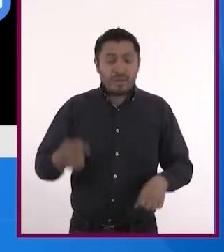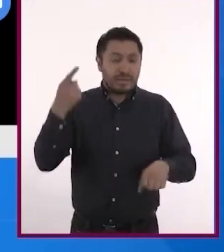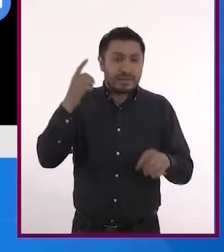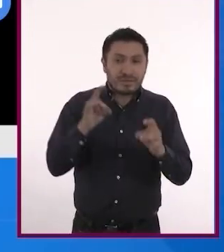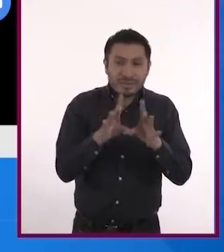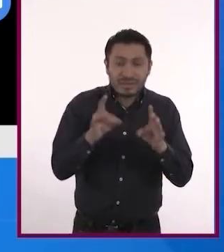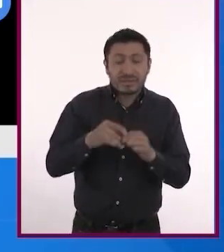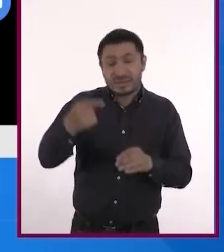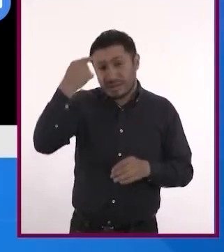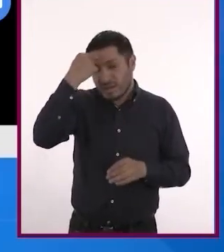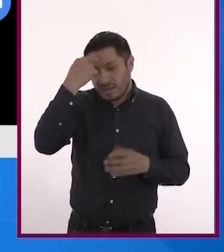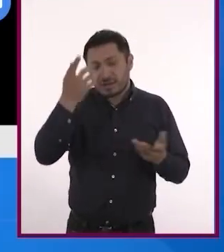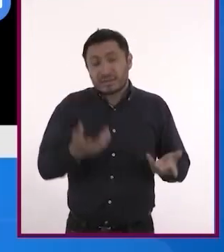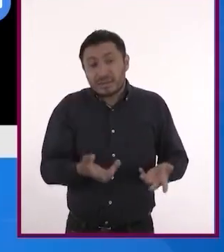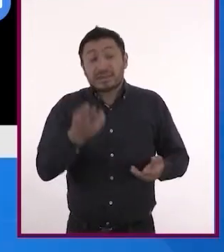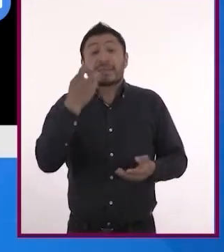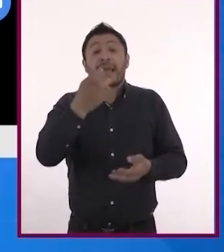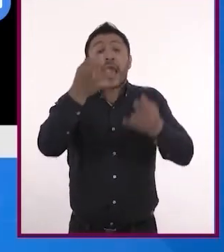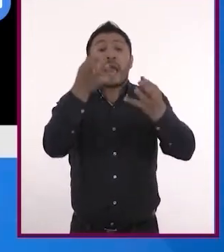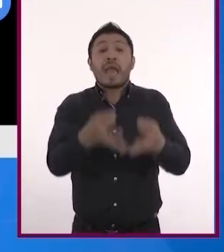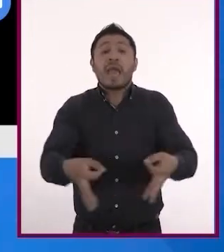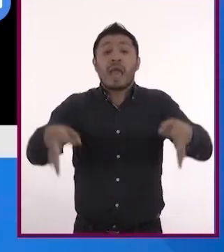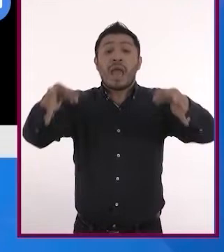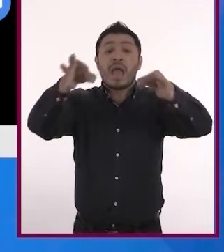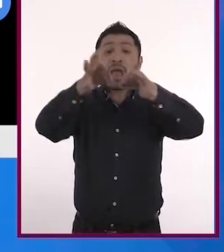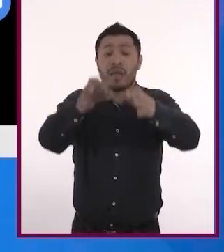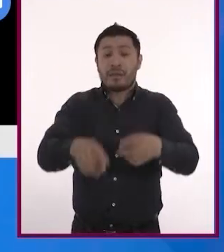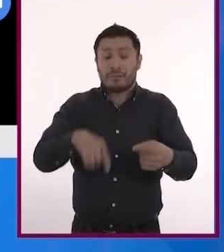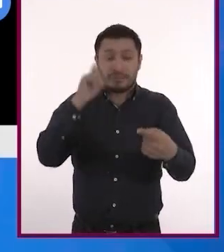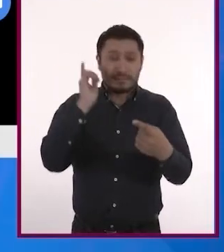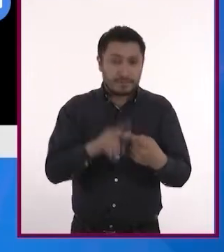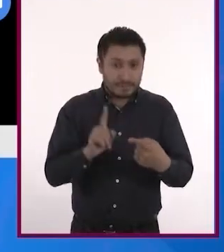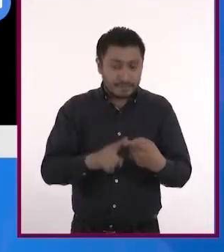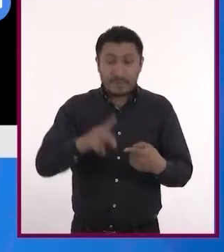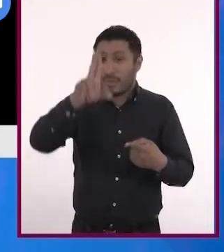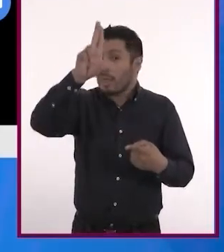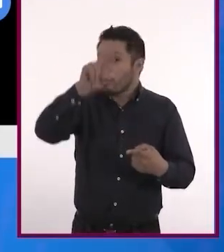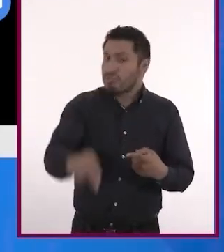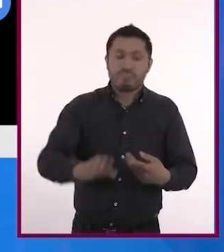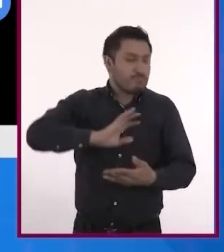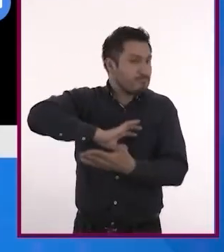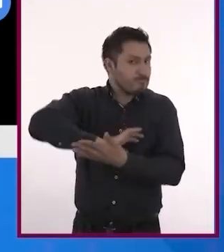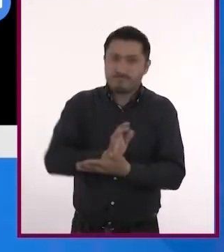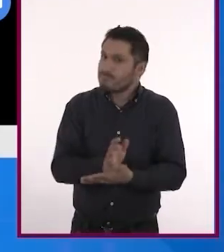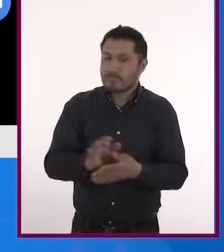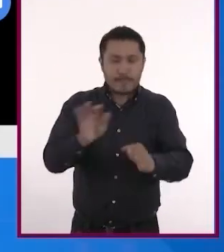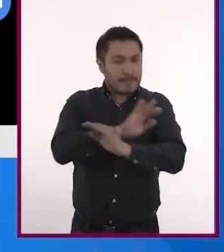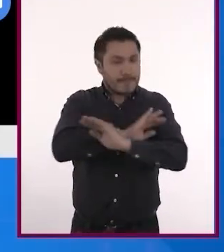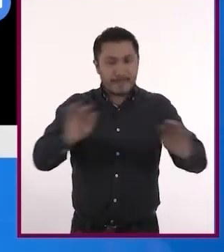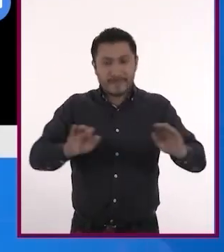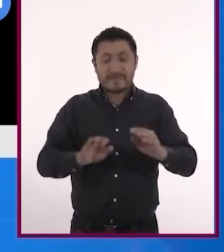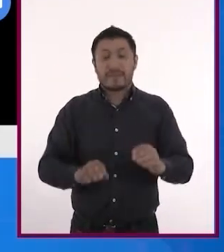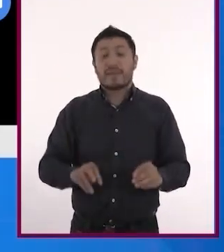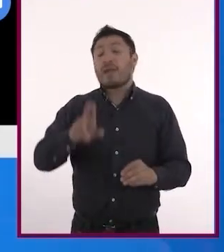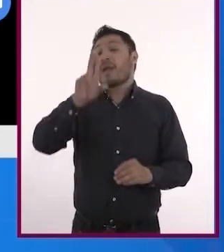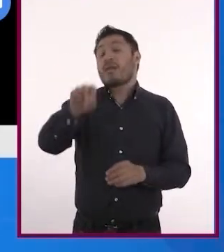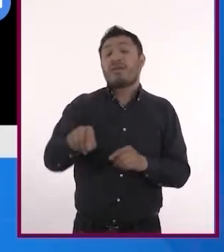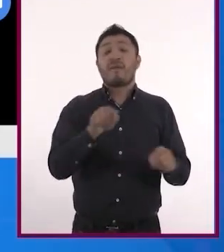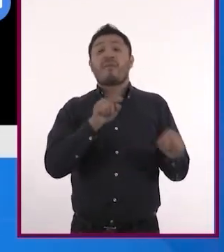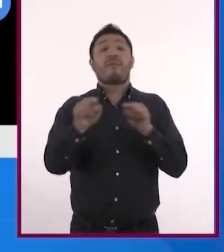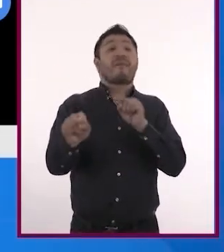mentales? Ese es un punto fundamental. En primer lugar, no discriminar, no